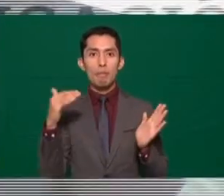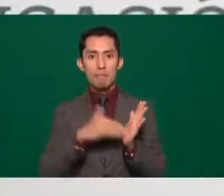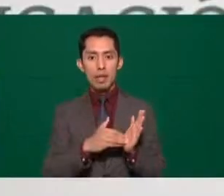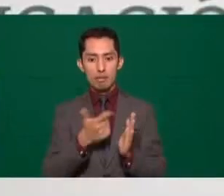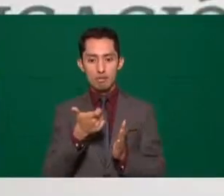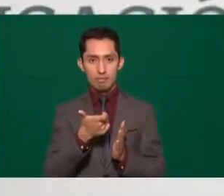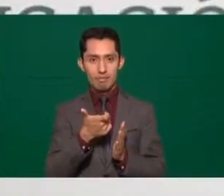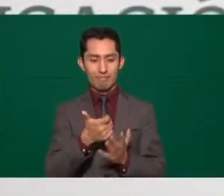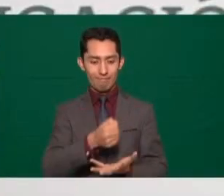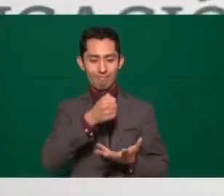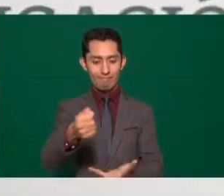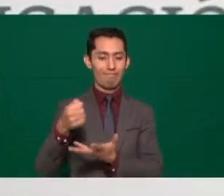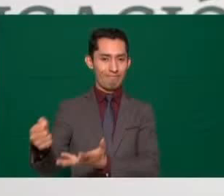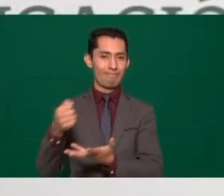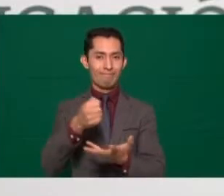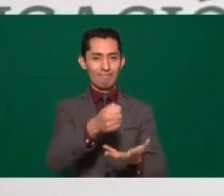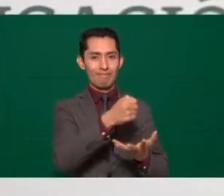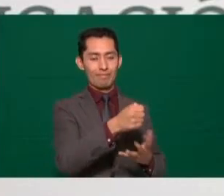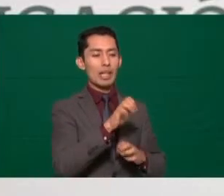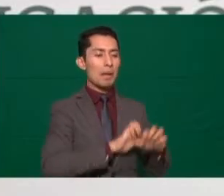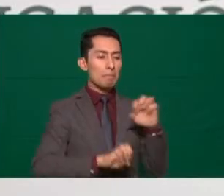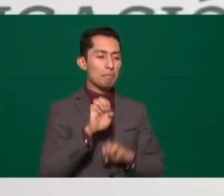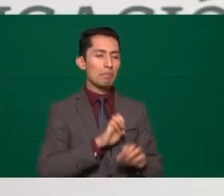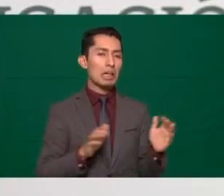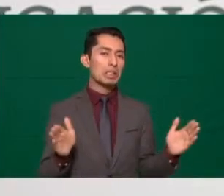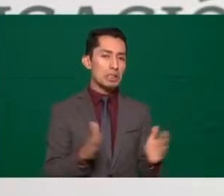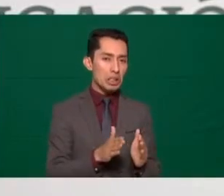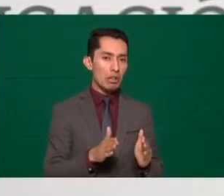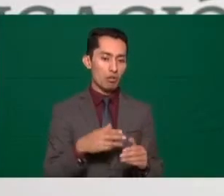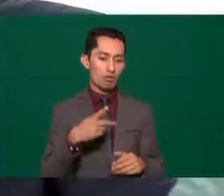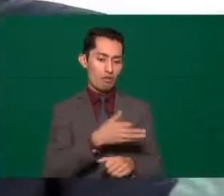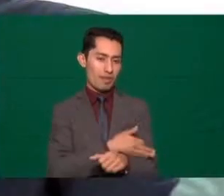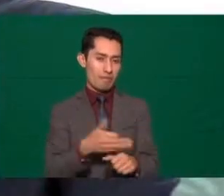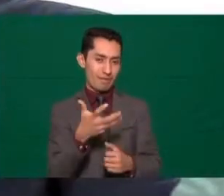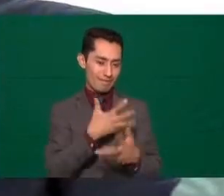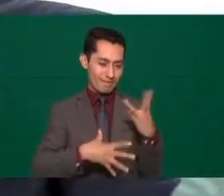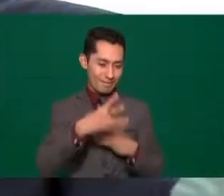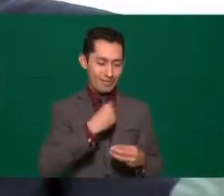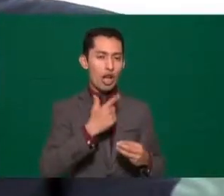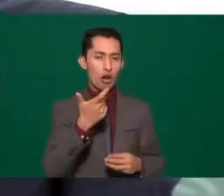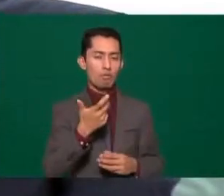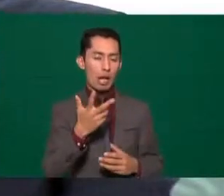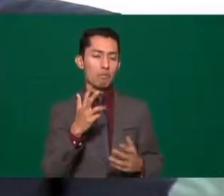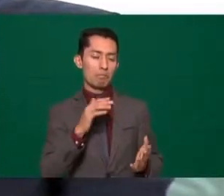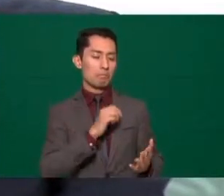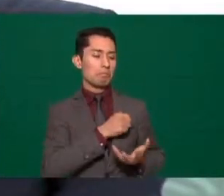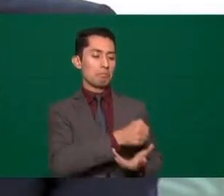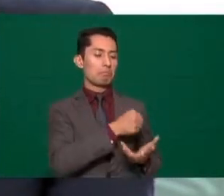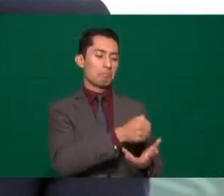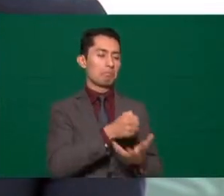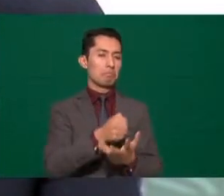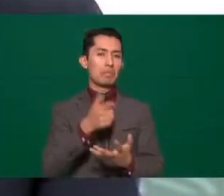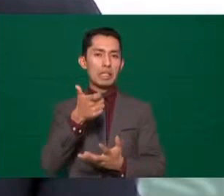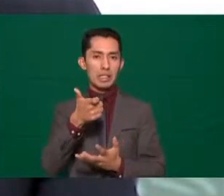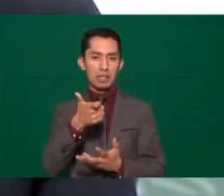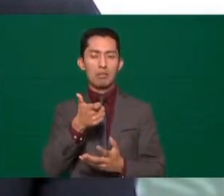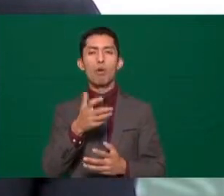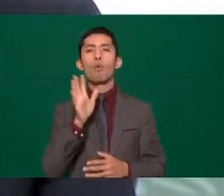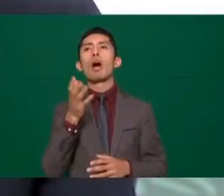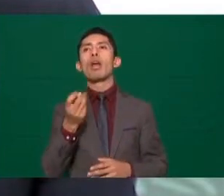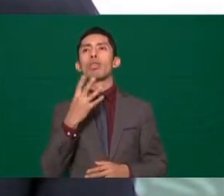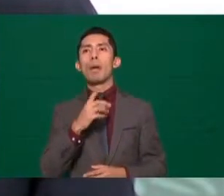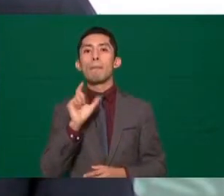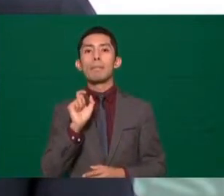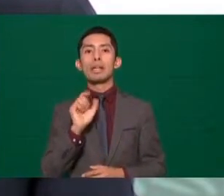a pequeñas empresas familiares, cada crédito de